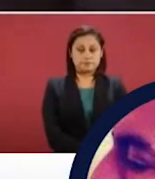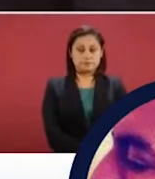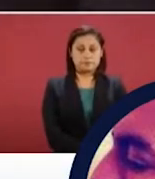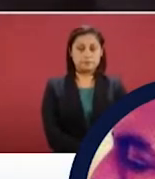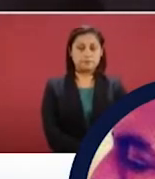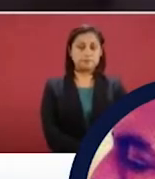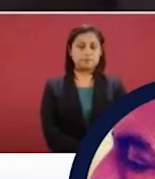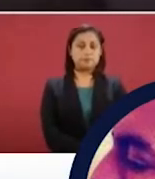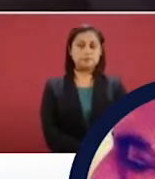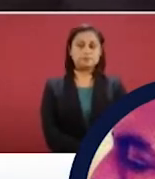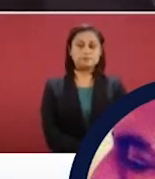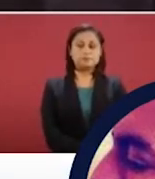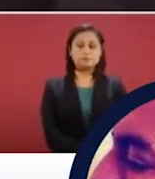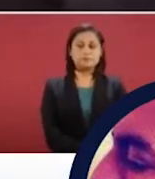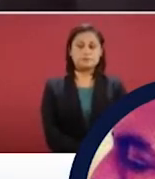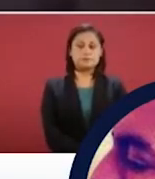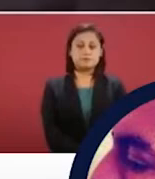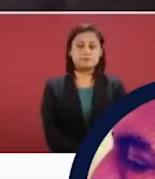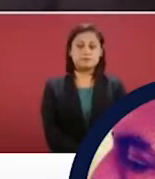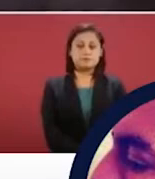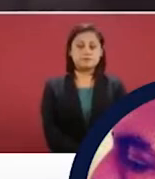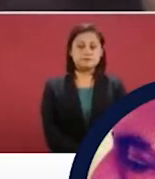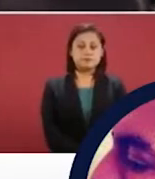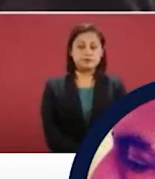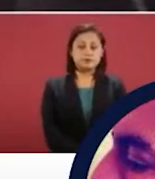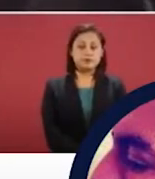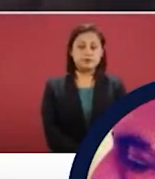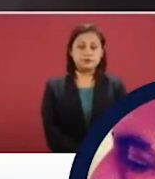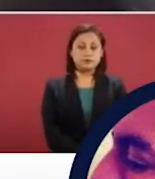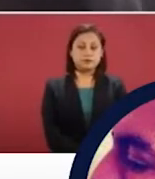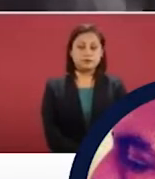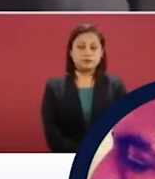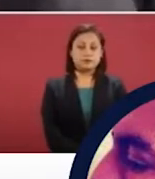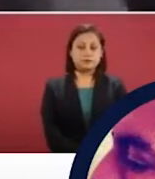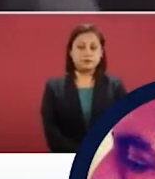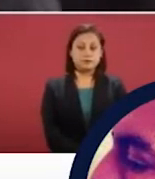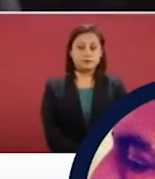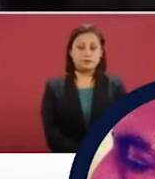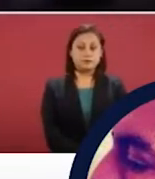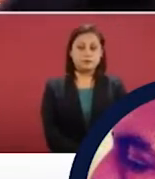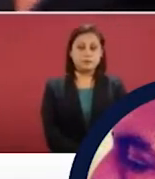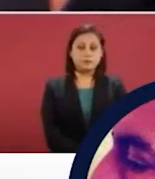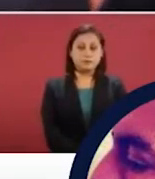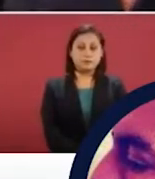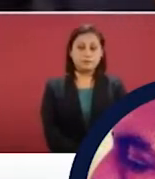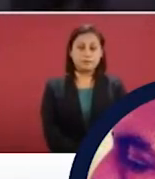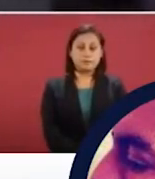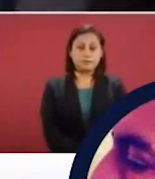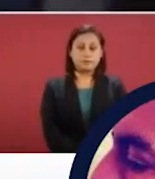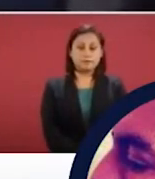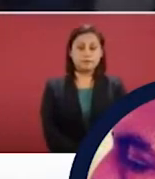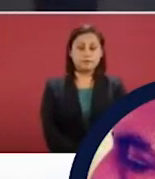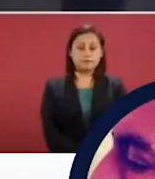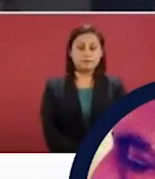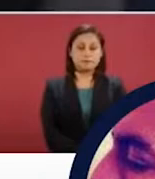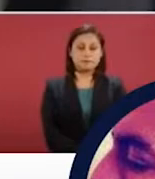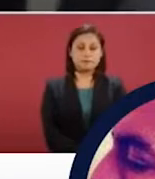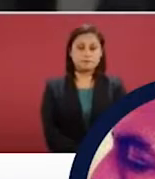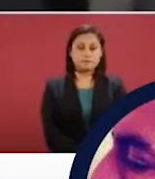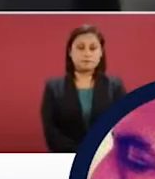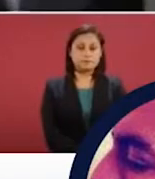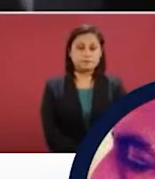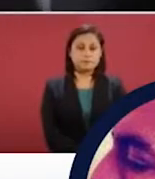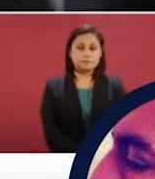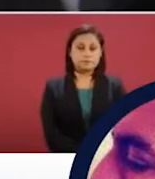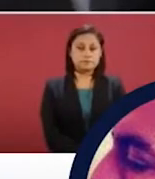de la presidencia, Alfonso Romo, dijo que de los 1.600 proyectos que tenían detectados y que les ayudó ahí Grupo Carso a hacer todo un análisis sobre